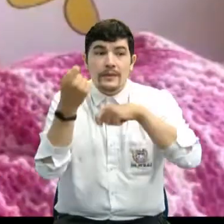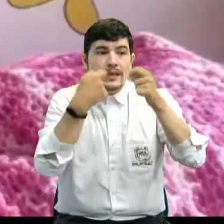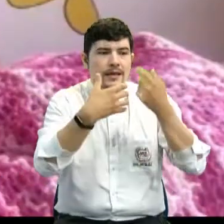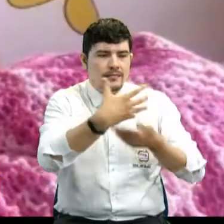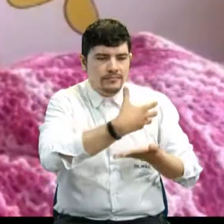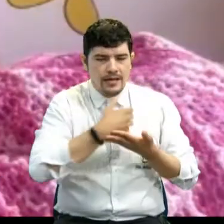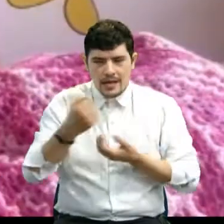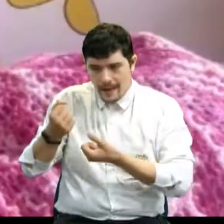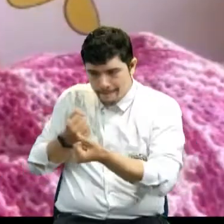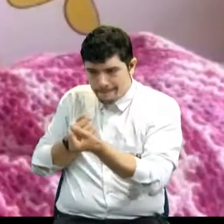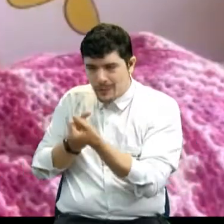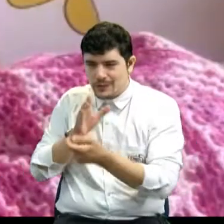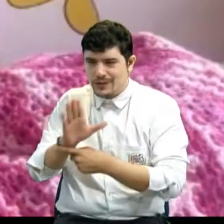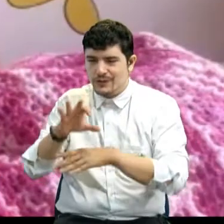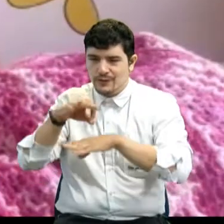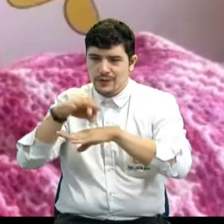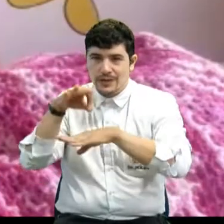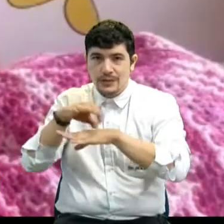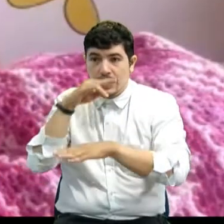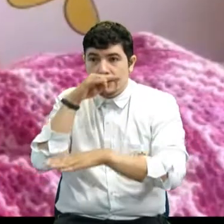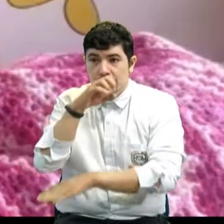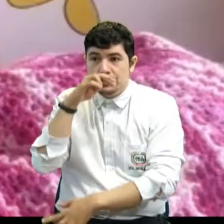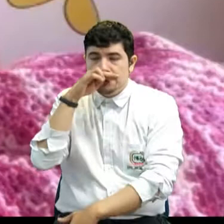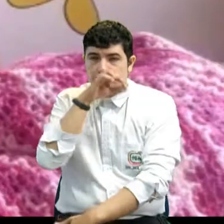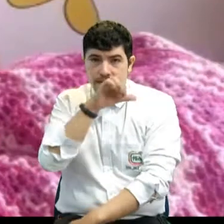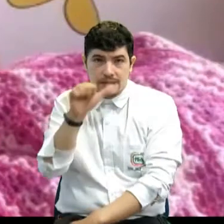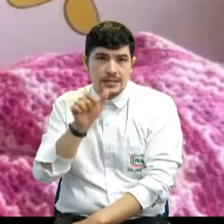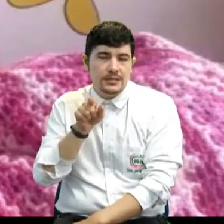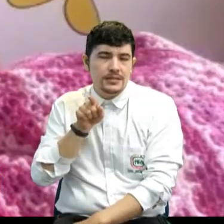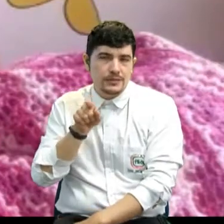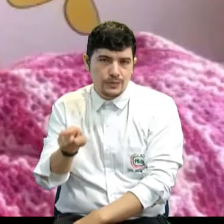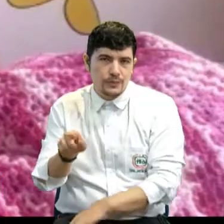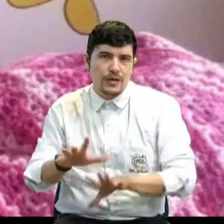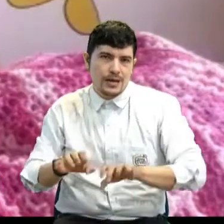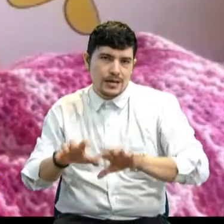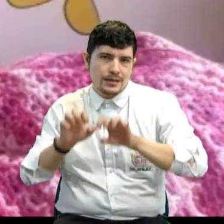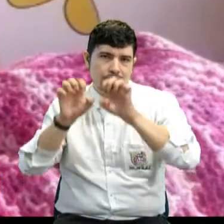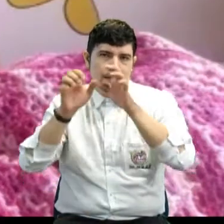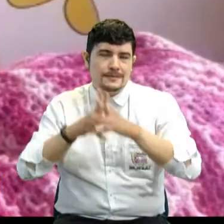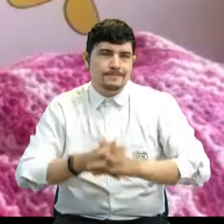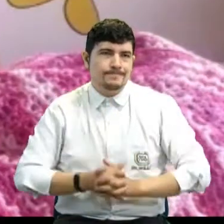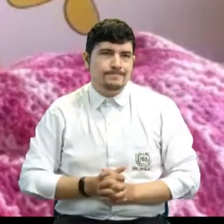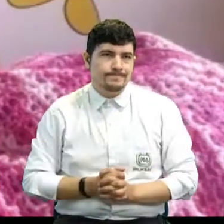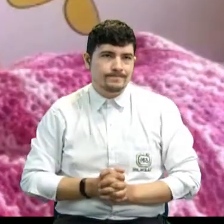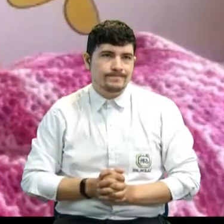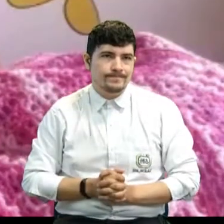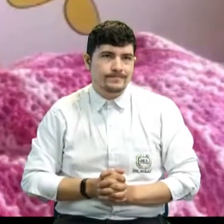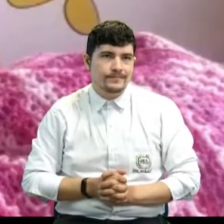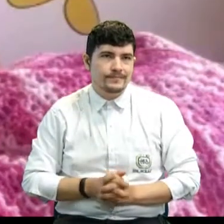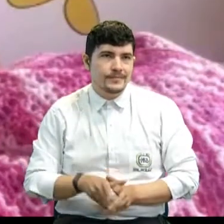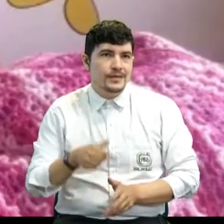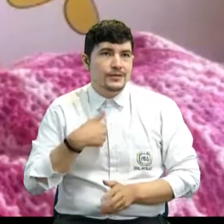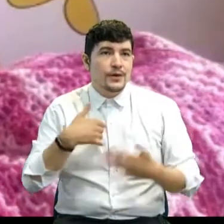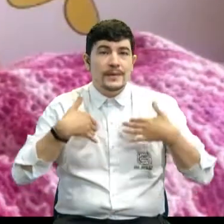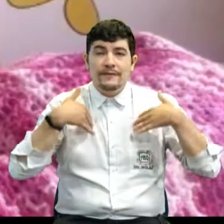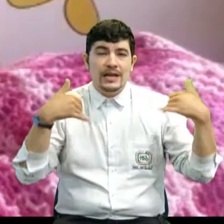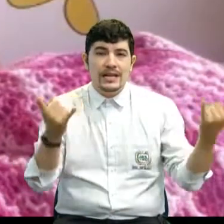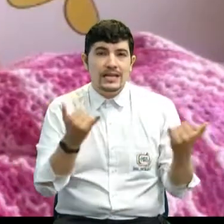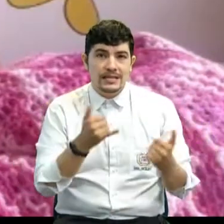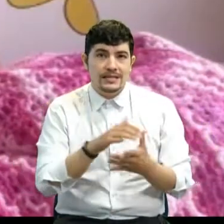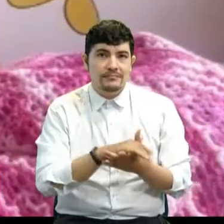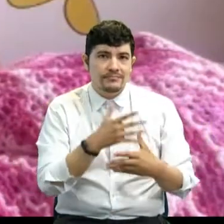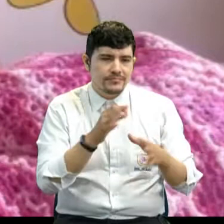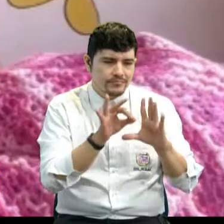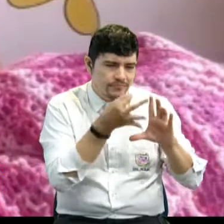satisfacción saber que con mi talento puedo hacer felices a otras personas en este caso a aquellas personas tanto niños como adultos